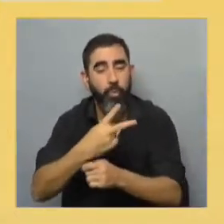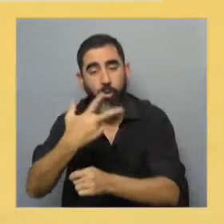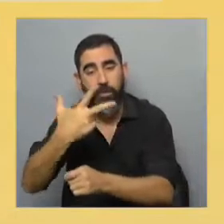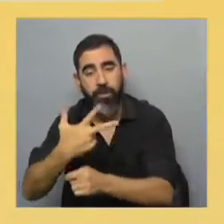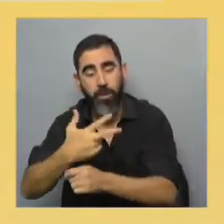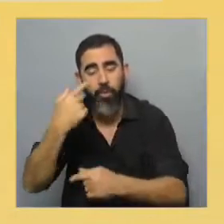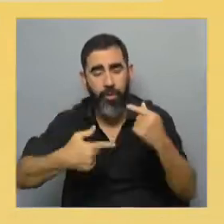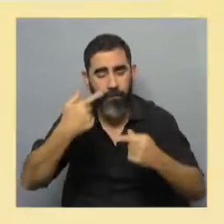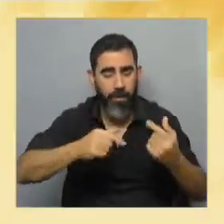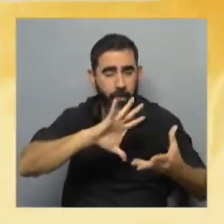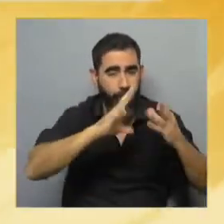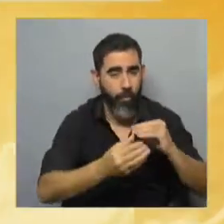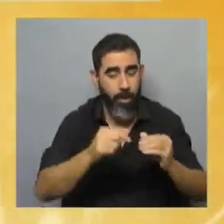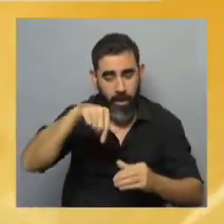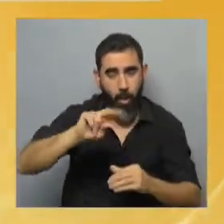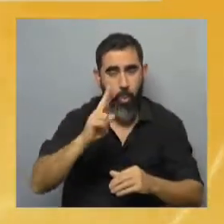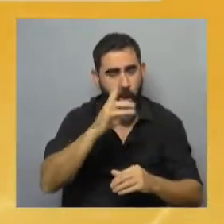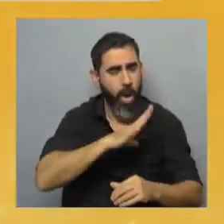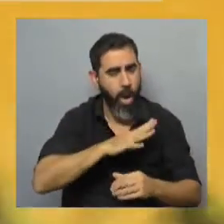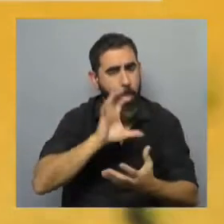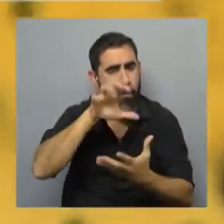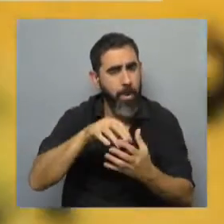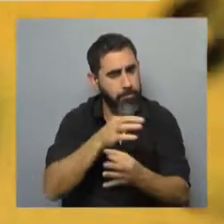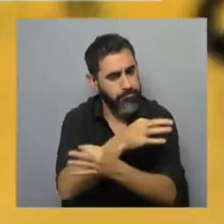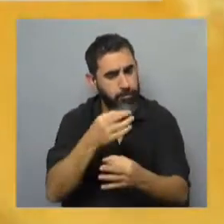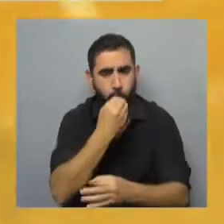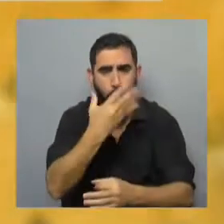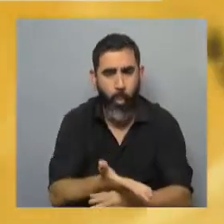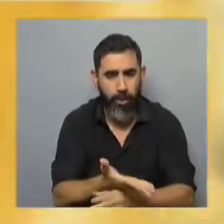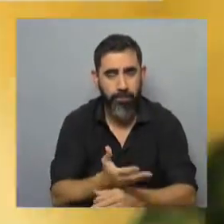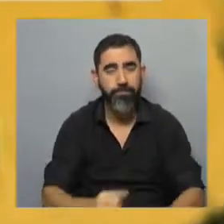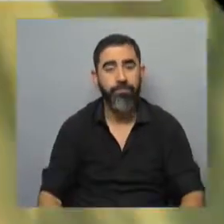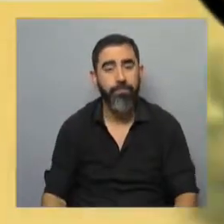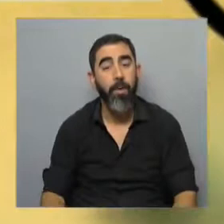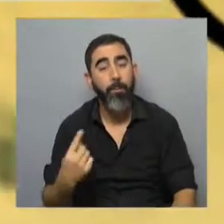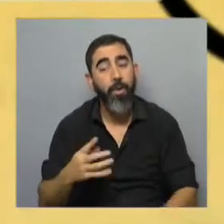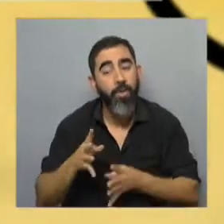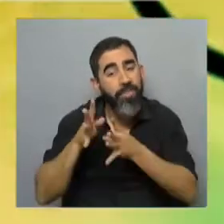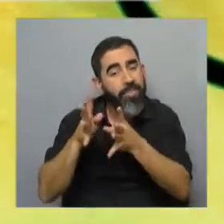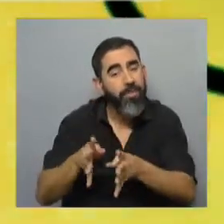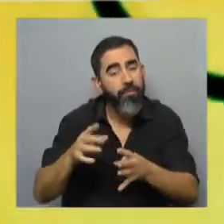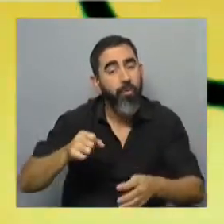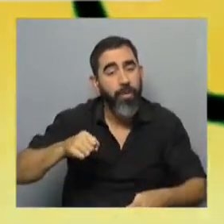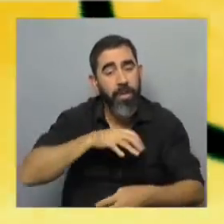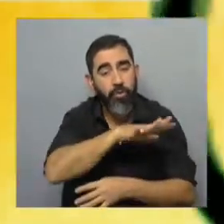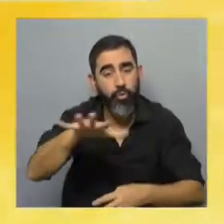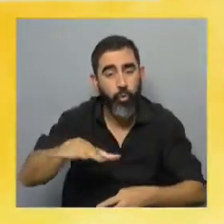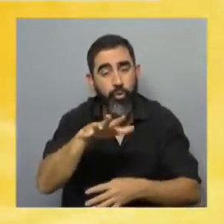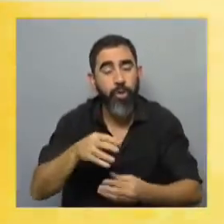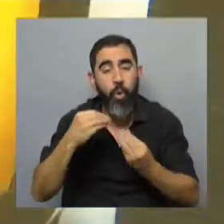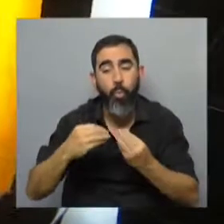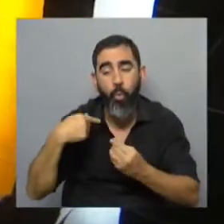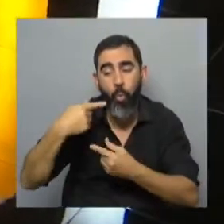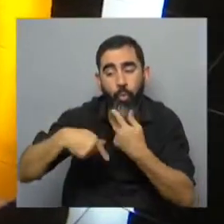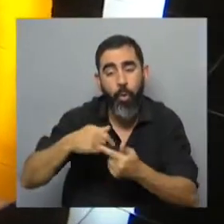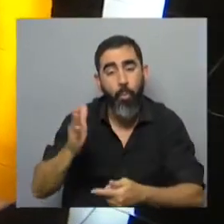distintos tipos. En el país hay plantas muy eficientes en algunos lugares. El gran desafío que tenemos como sociedad es cómo mantener los niveles productivos